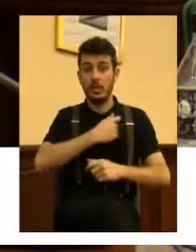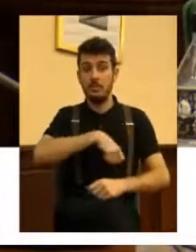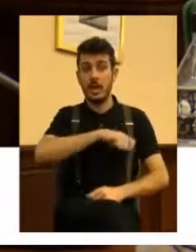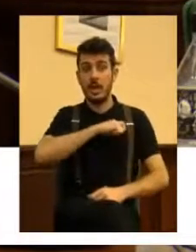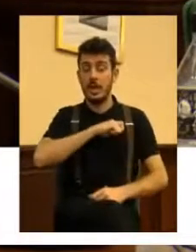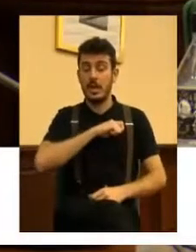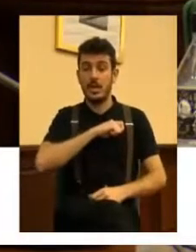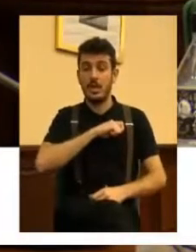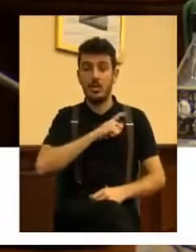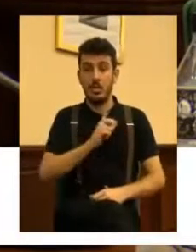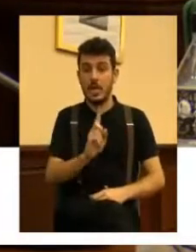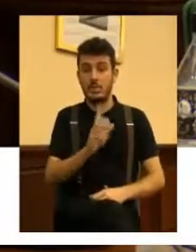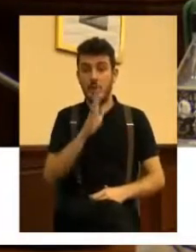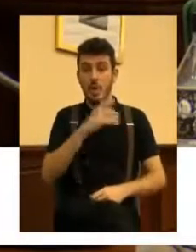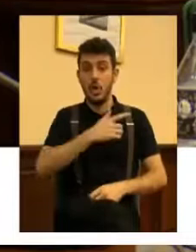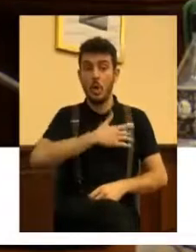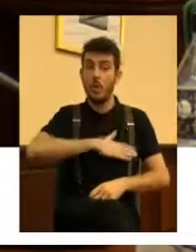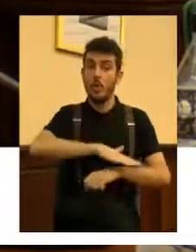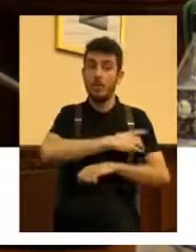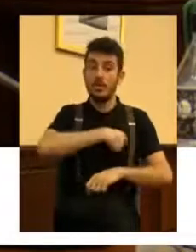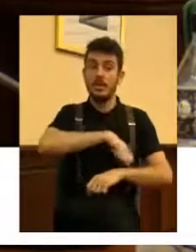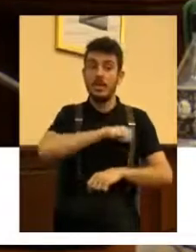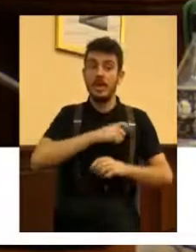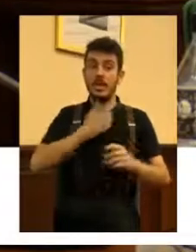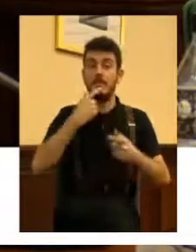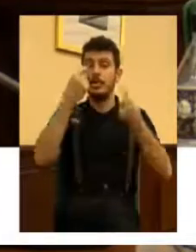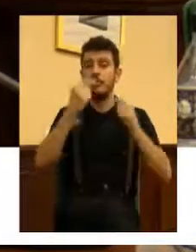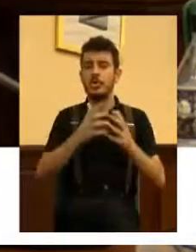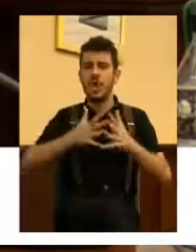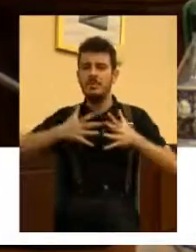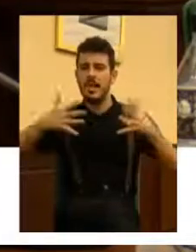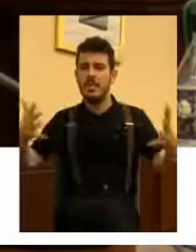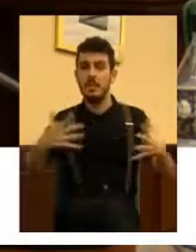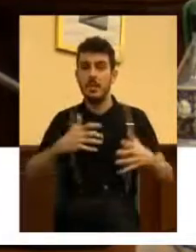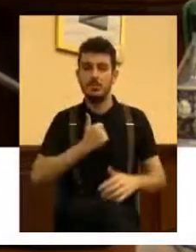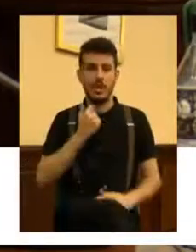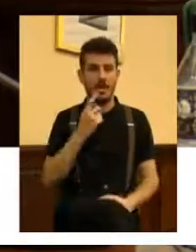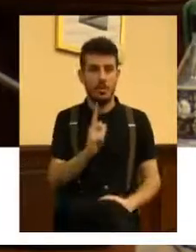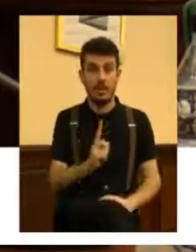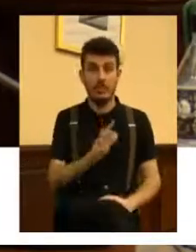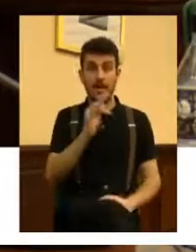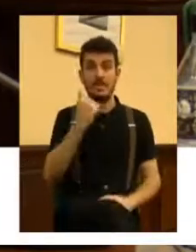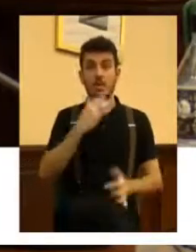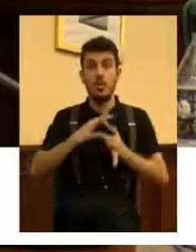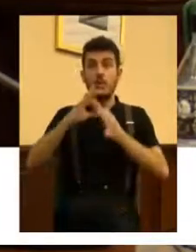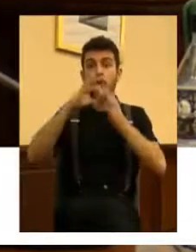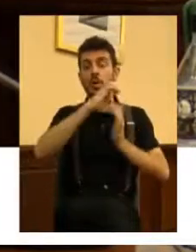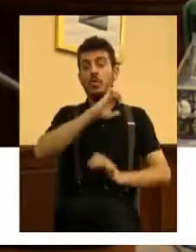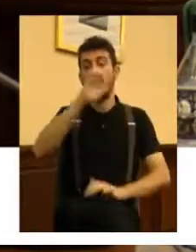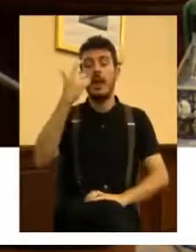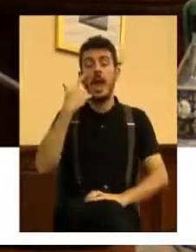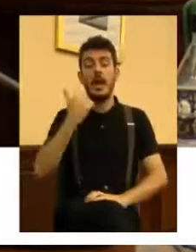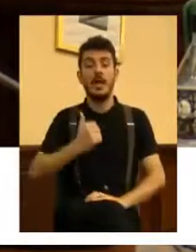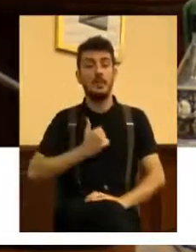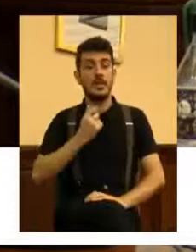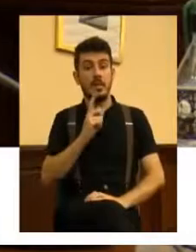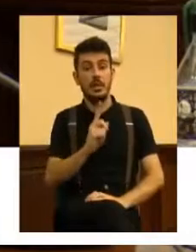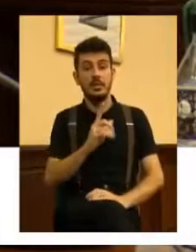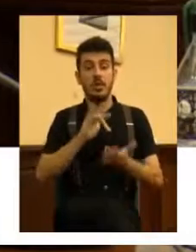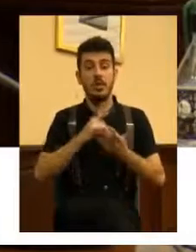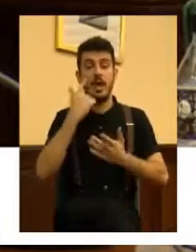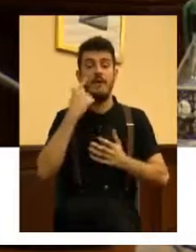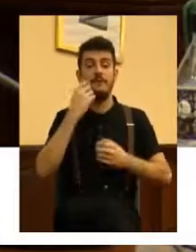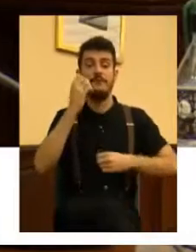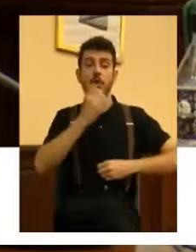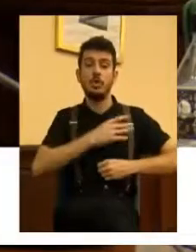haya presentado un presupuesto expansivo. No es casualidad que la Unión Europea haya articulado una serie de